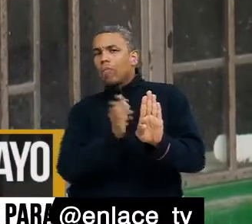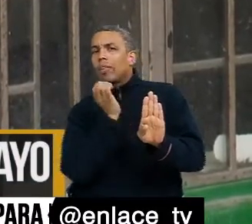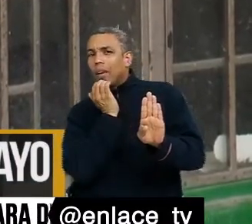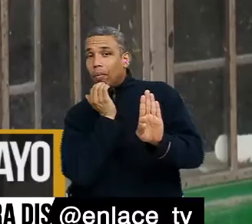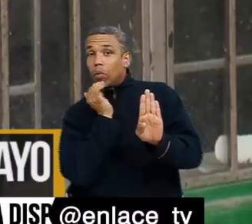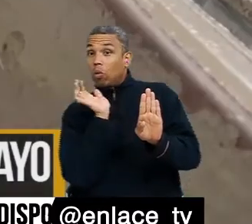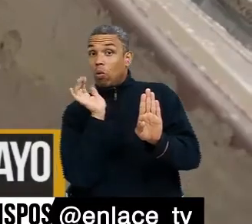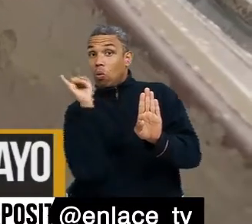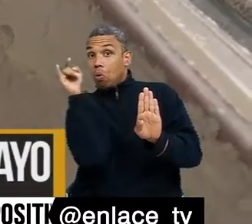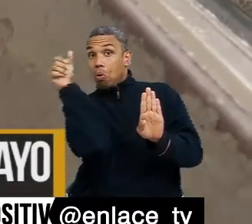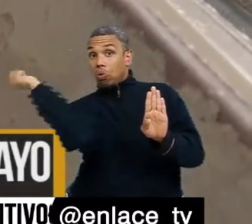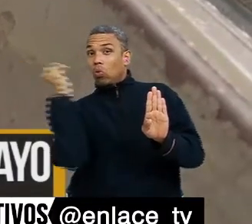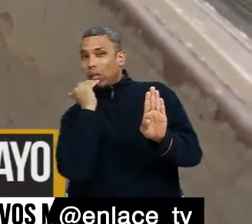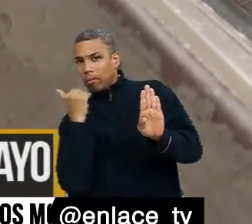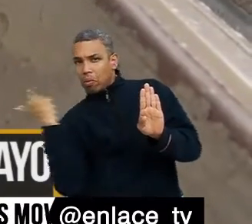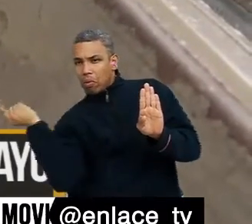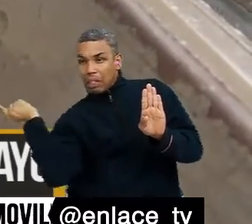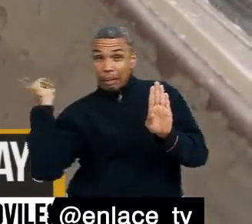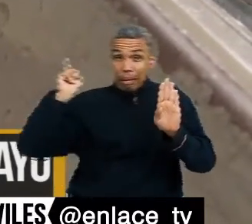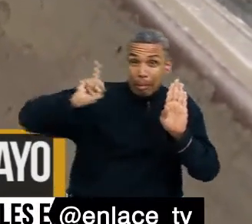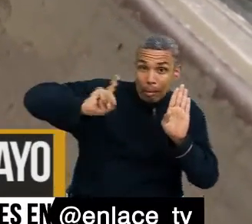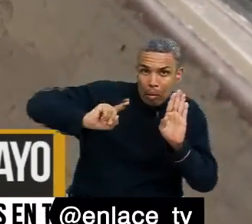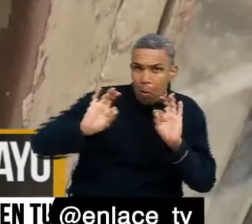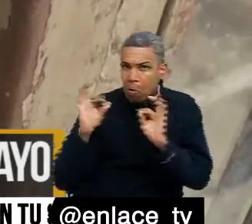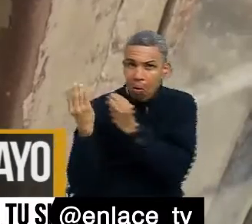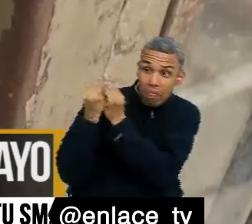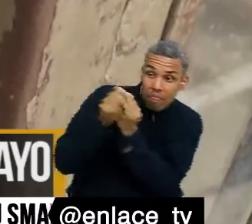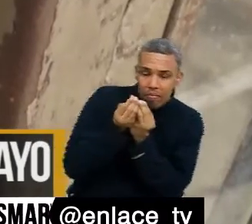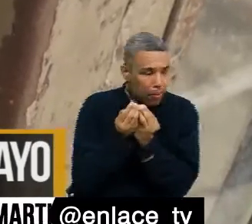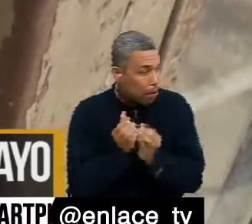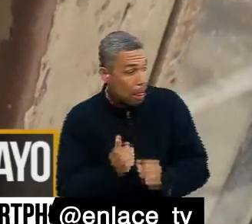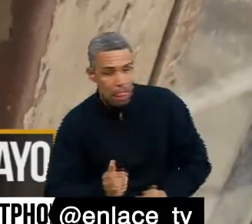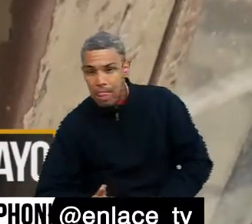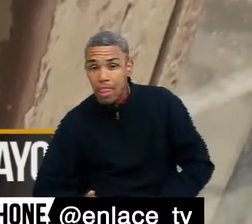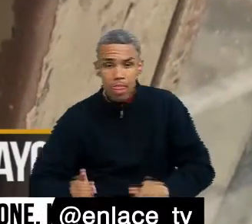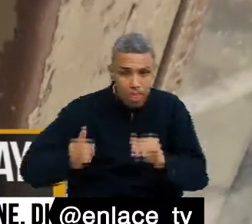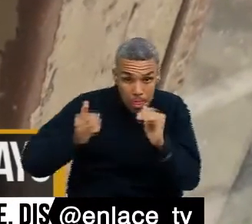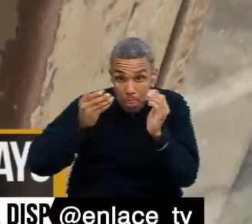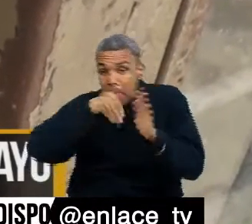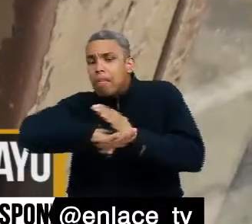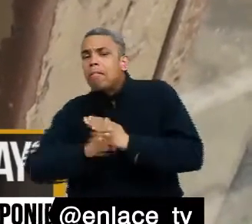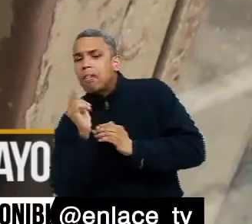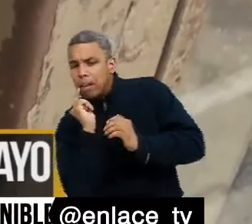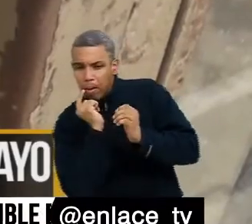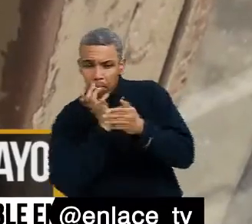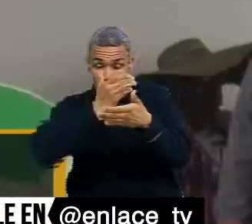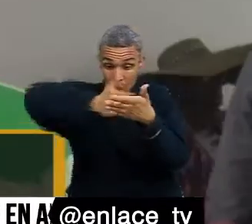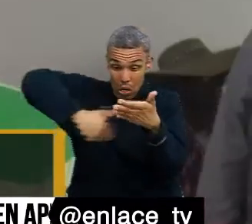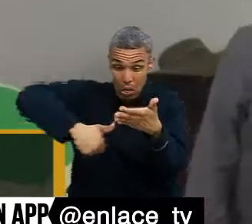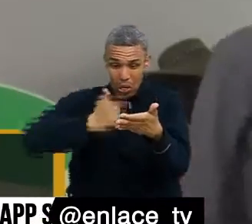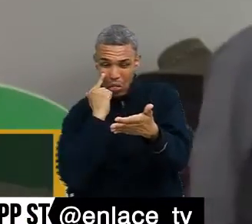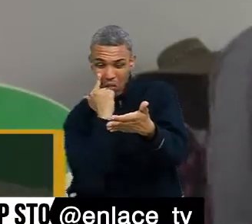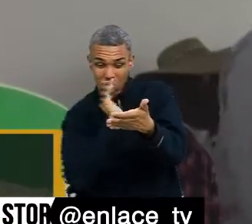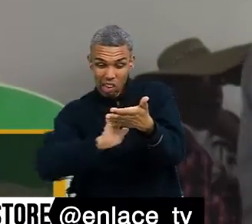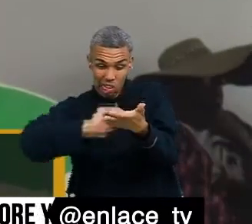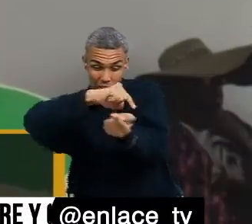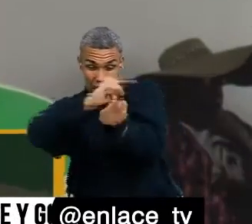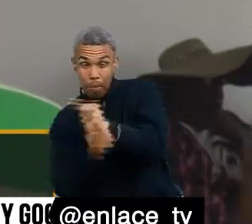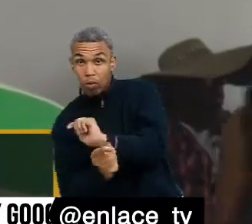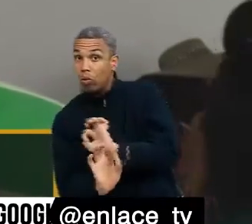dentro del Salón Comunal. Estamos esperando que el señor Armando Moreno, ex presidente de la Junta de Acción Comunal, nos haga llegar o